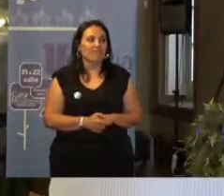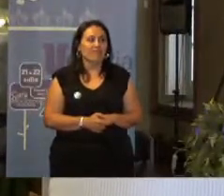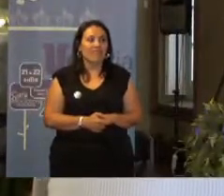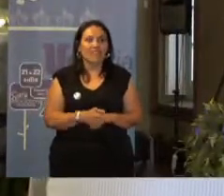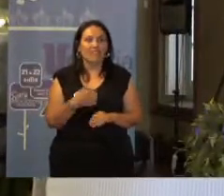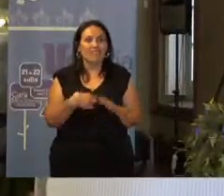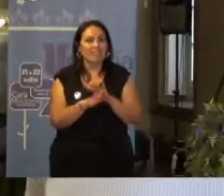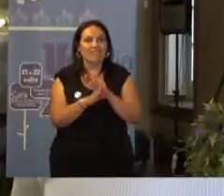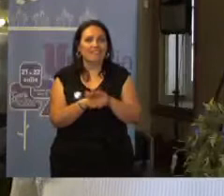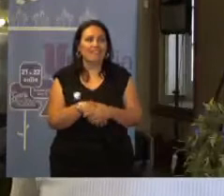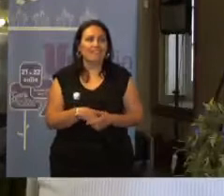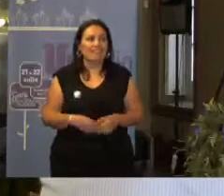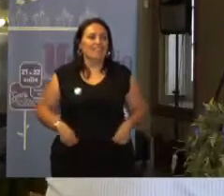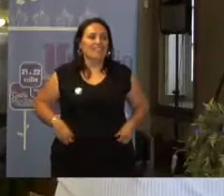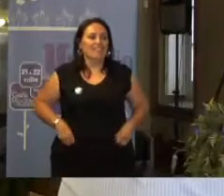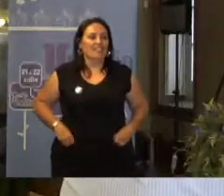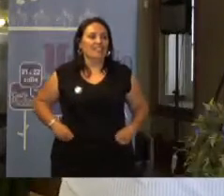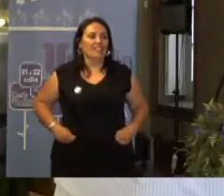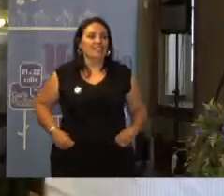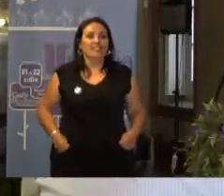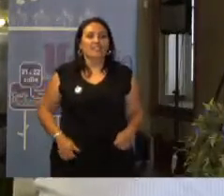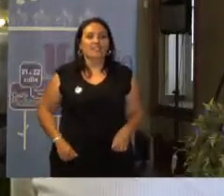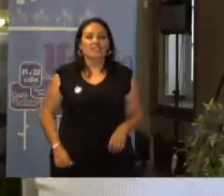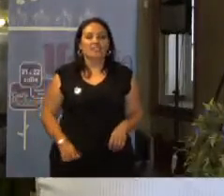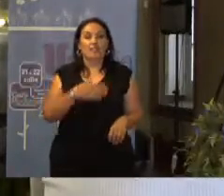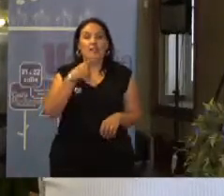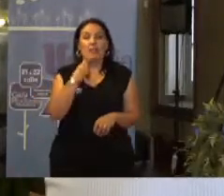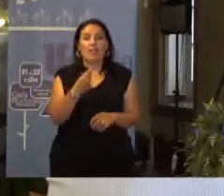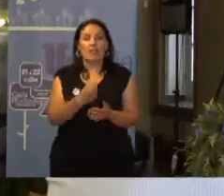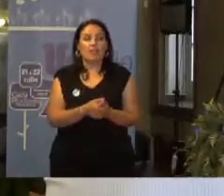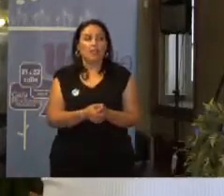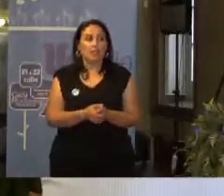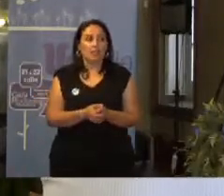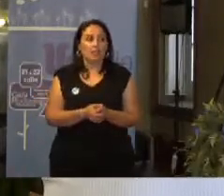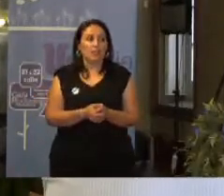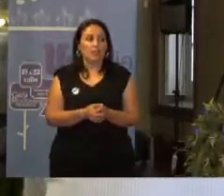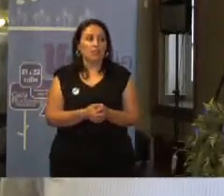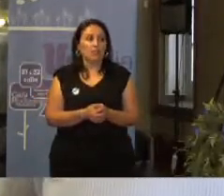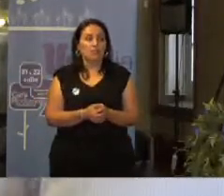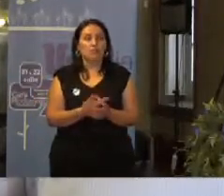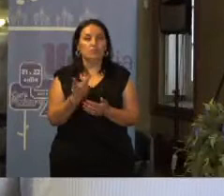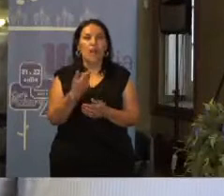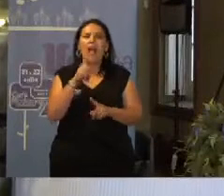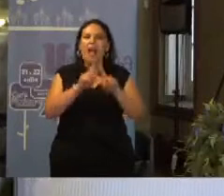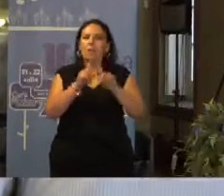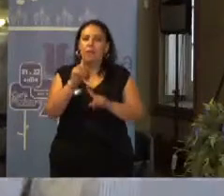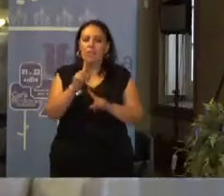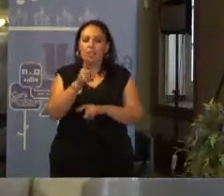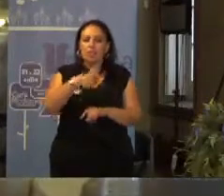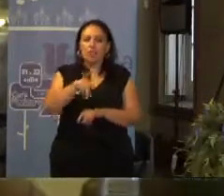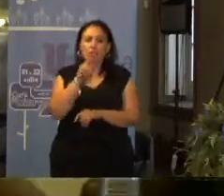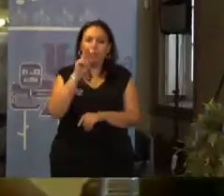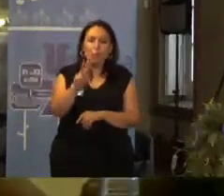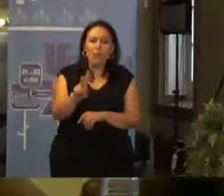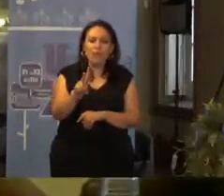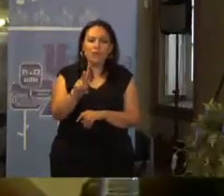Sigo. Eso non quer decir ou non quita de que se poda vislumbrar unha alternativa ao